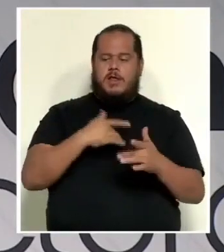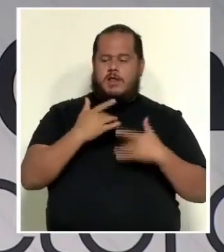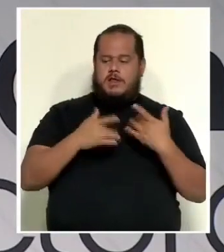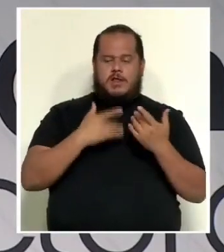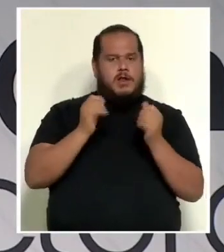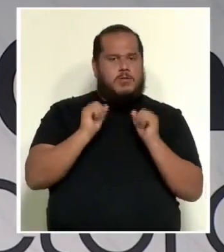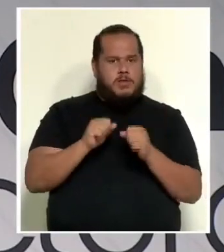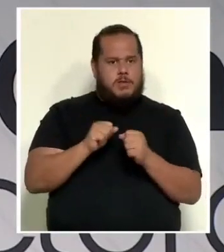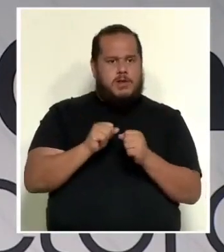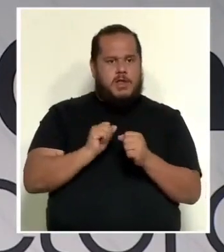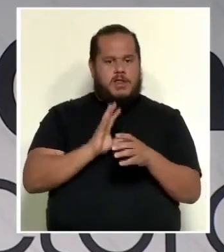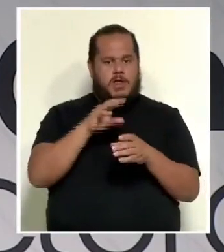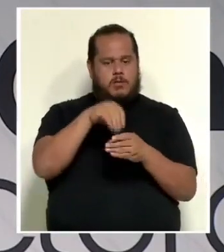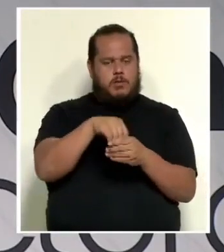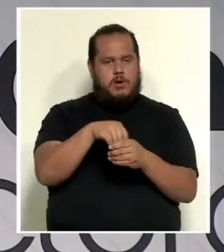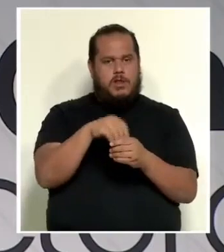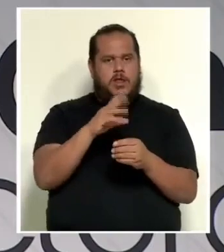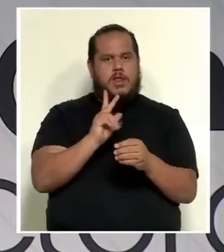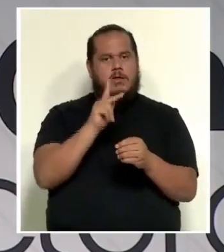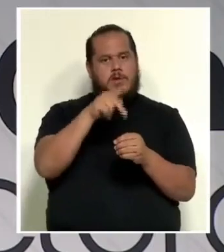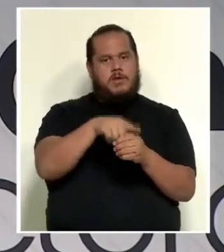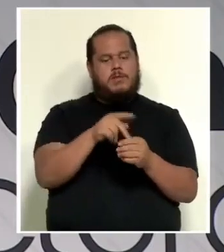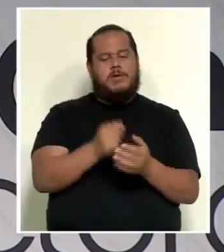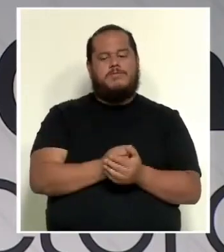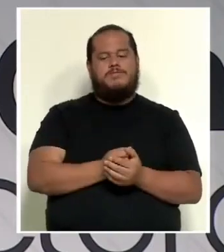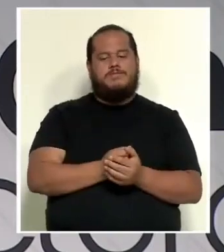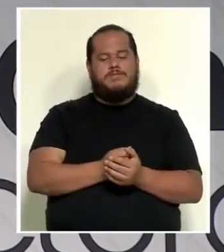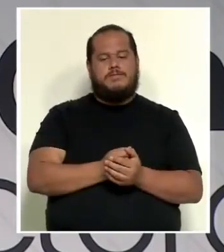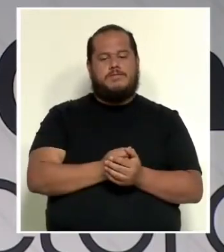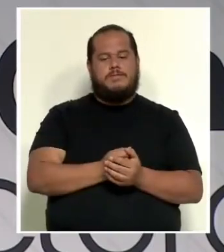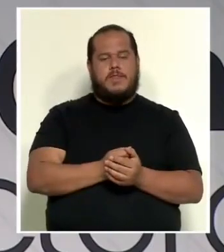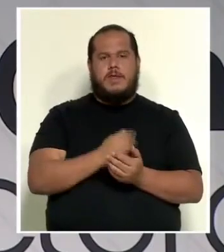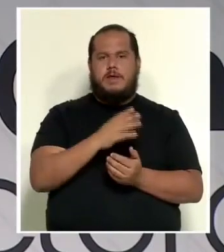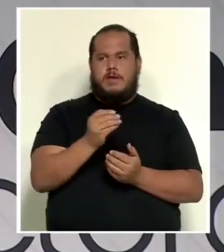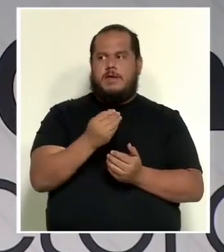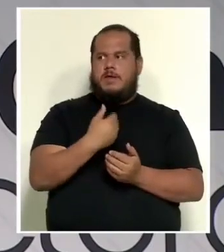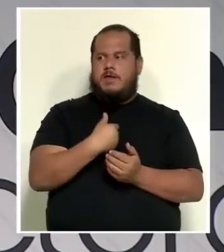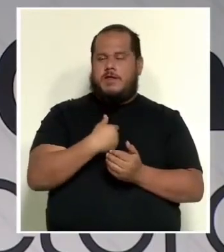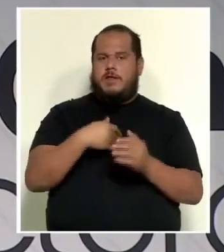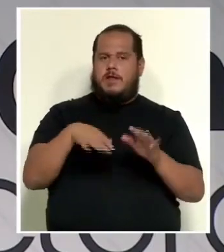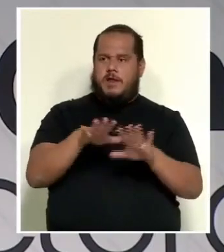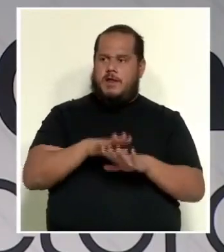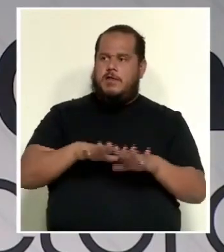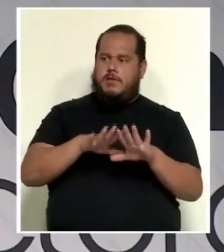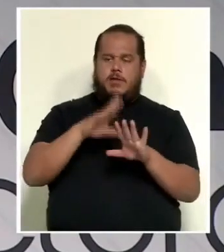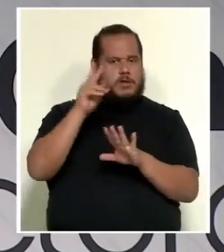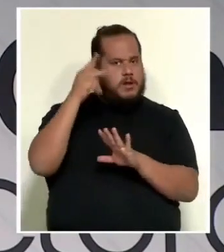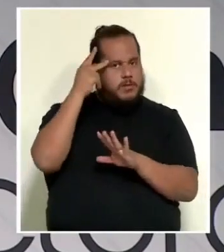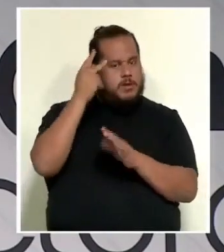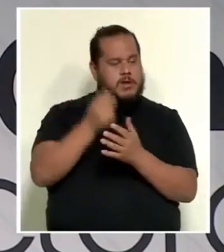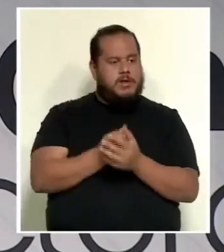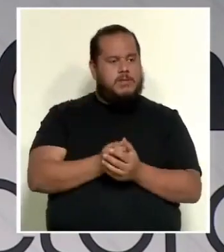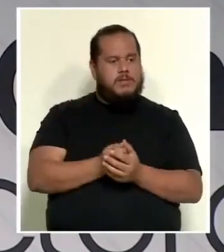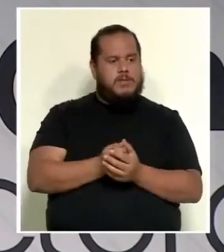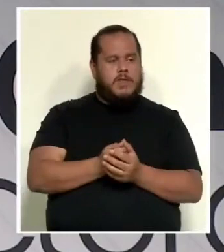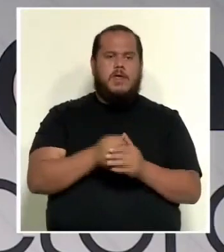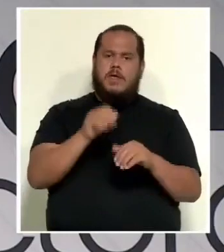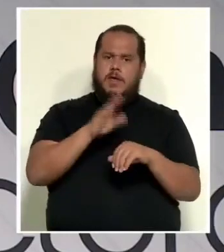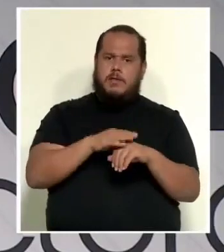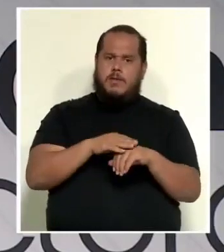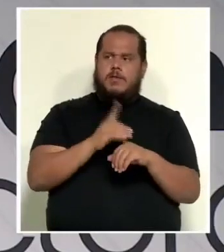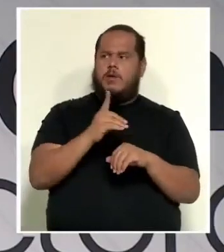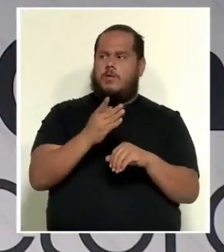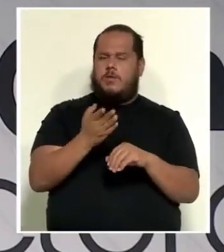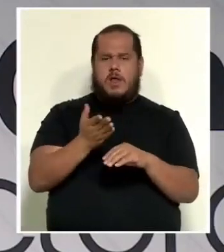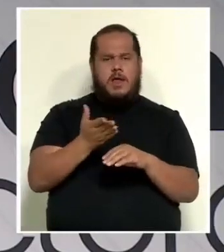la posibilidad de involucrarse y de participar y tener espacios en la política que permitan una